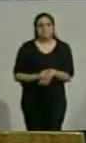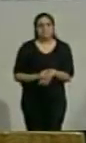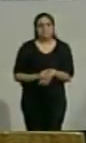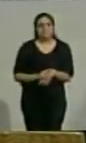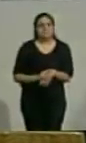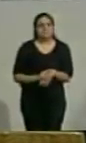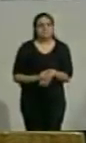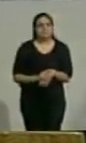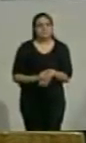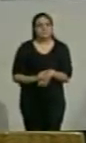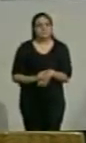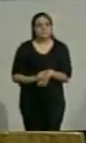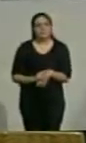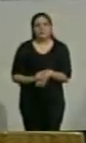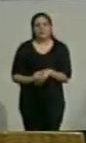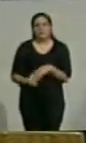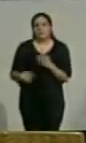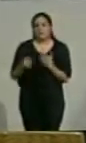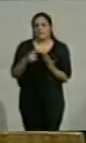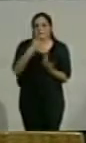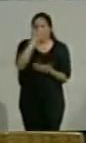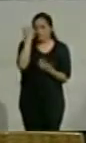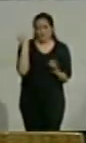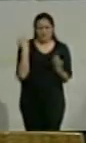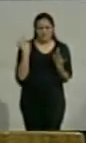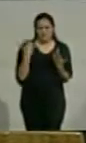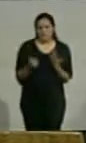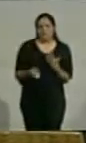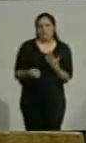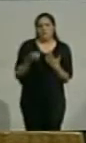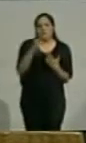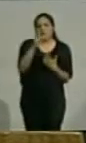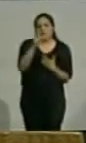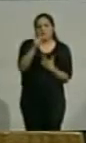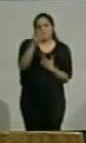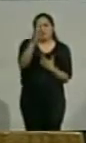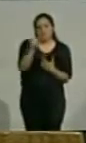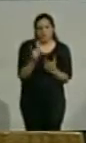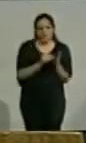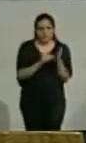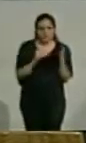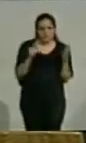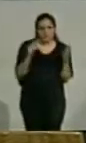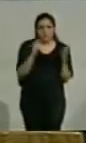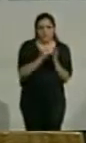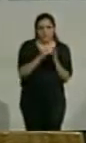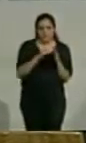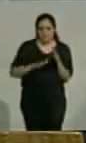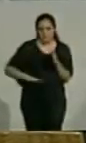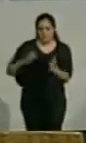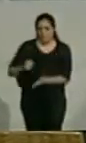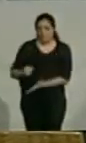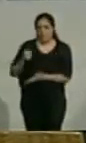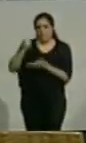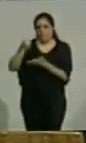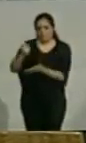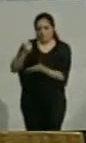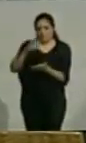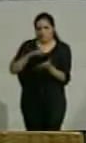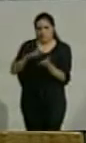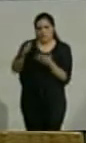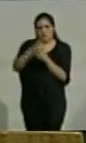carreras. Nada sabemos de los 79 millones de pesos del Fondo de Aportaciones de la Educación Básica y